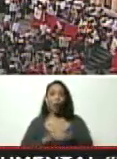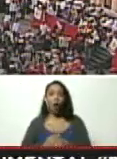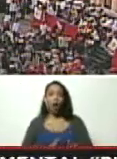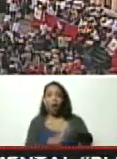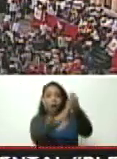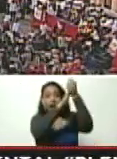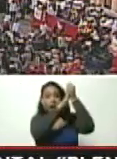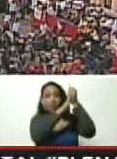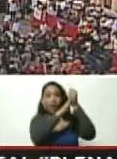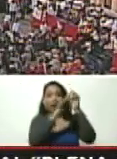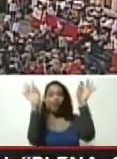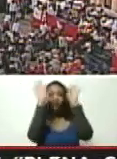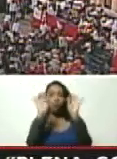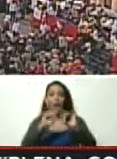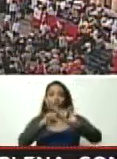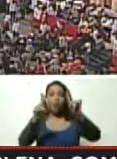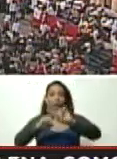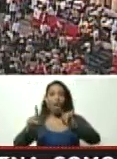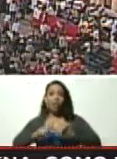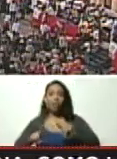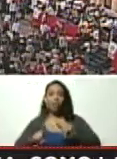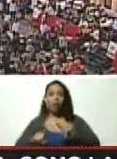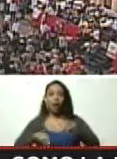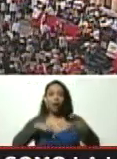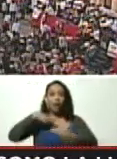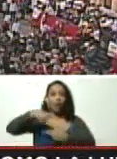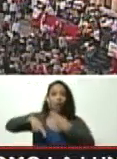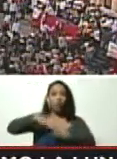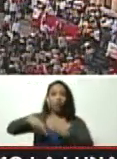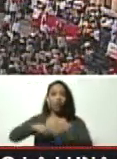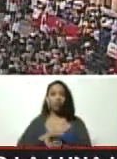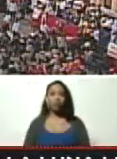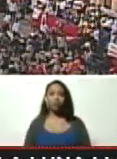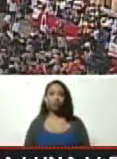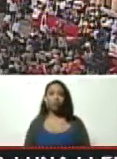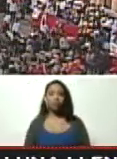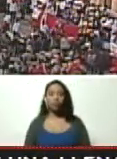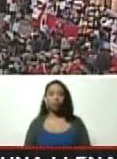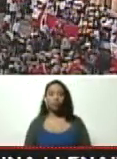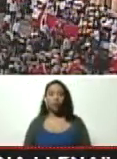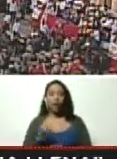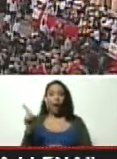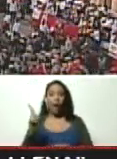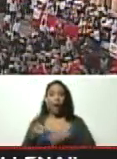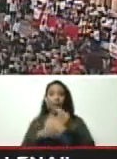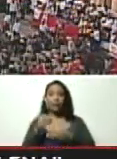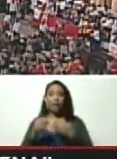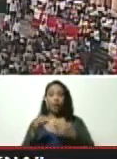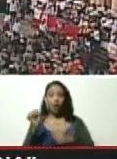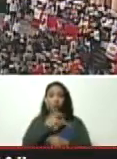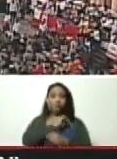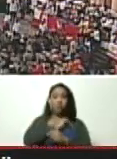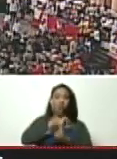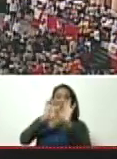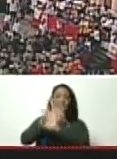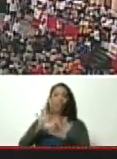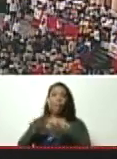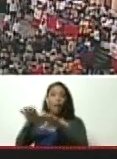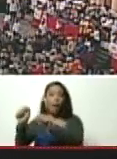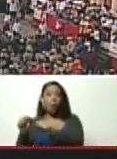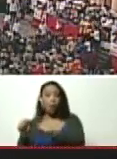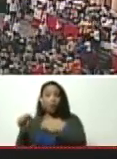liderazgo alternativo, colectivo, revolucionario, valiente, que jamás se deje intimidar ni por el imperialismo ni